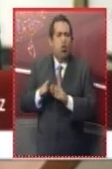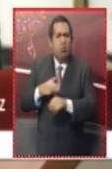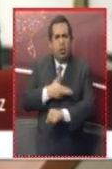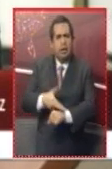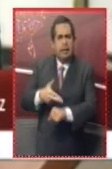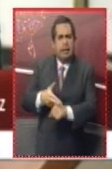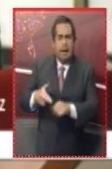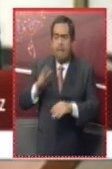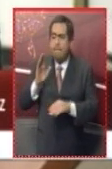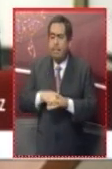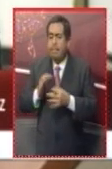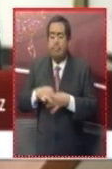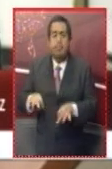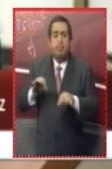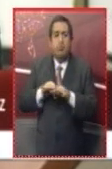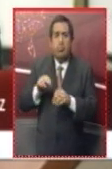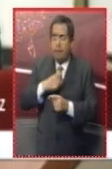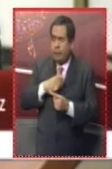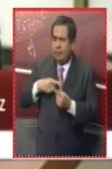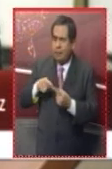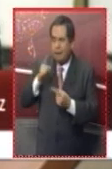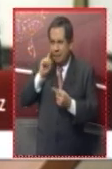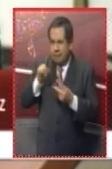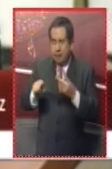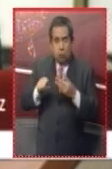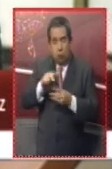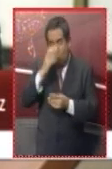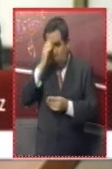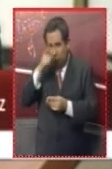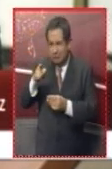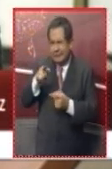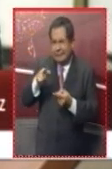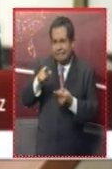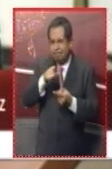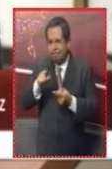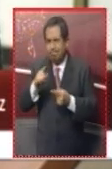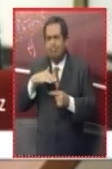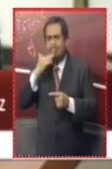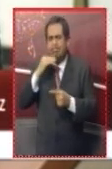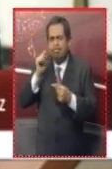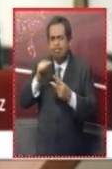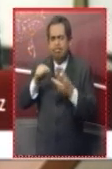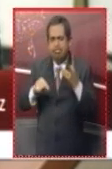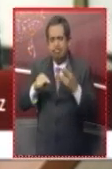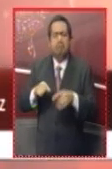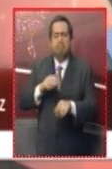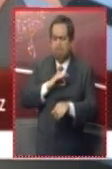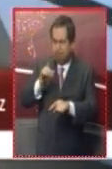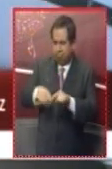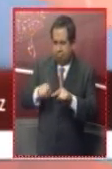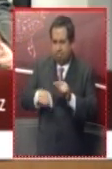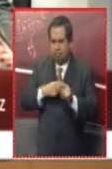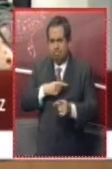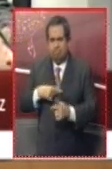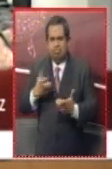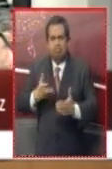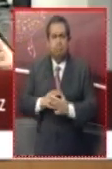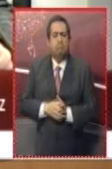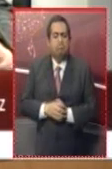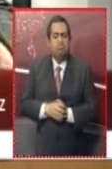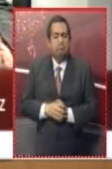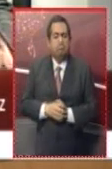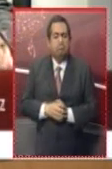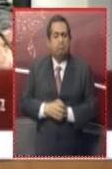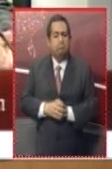las principales manifestaciones de corrupción que usted pudiera señalar dentro del Poder Judicial? Sí